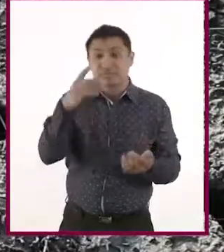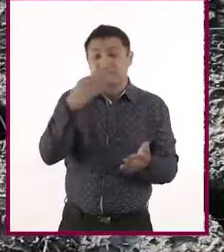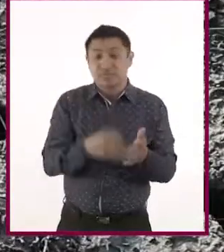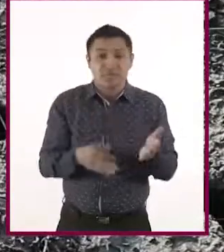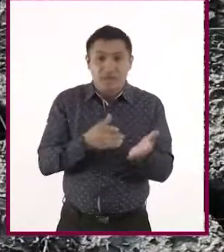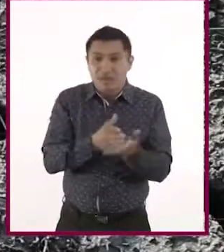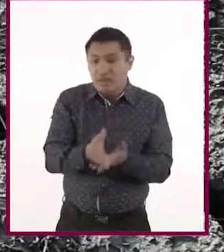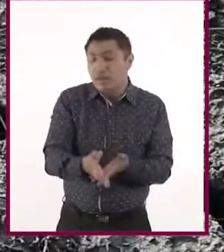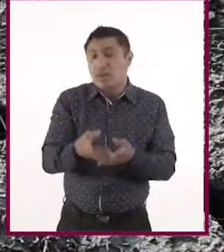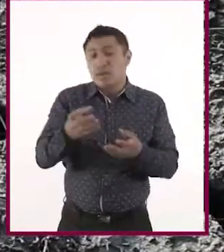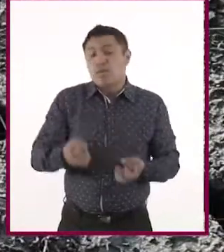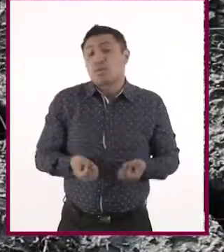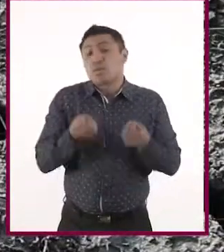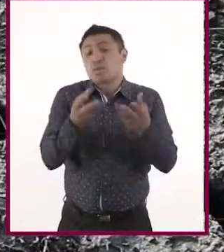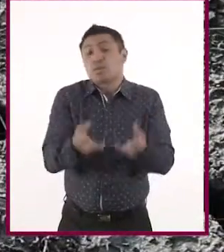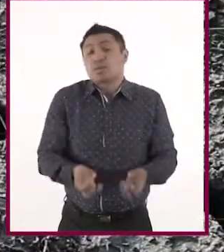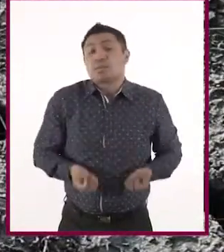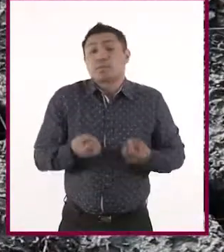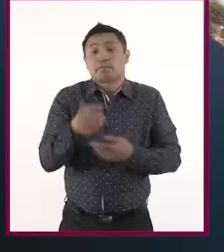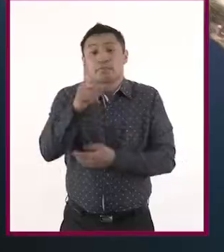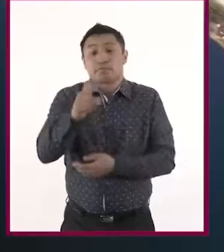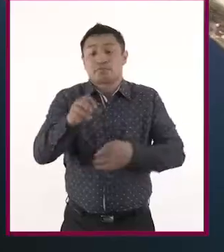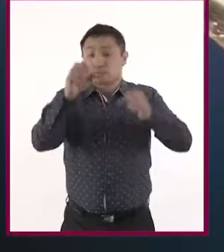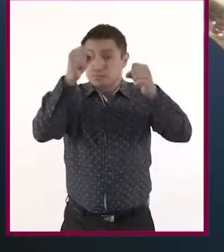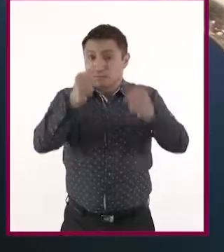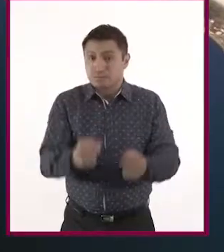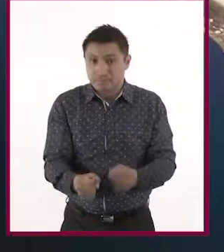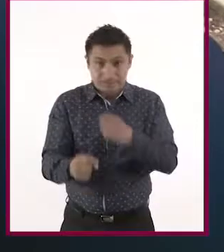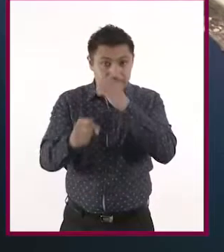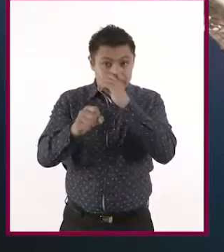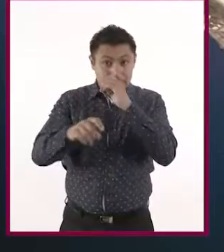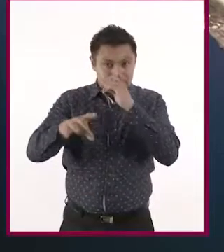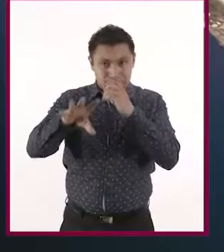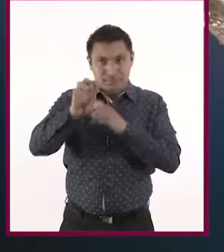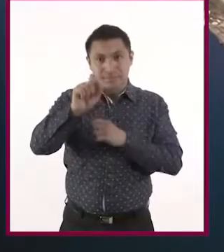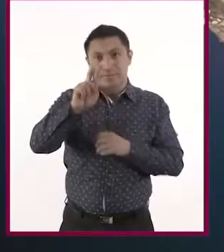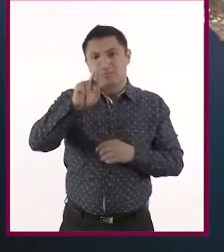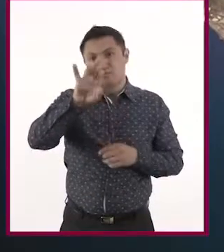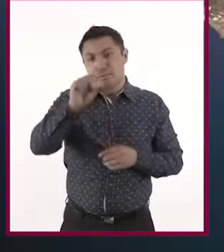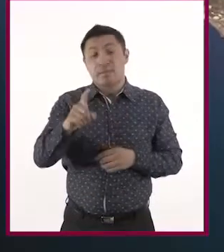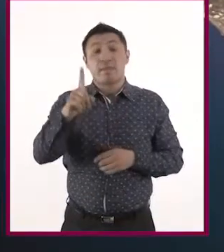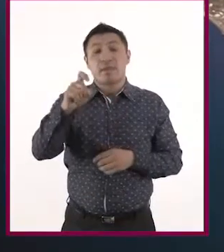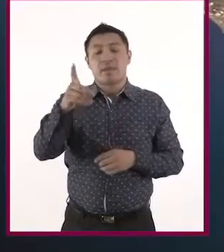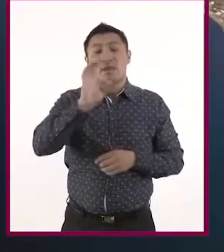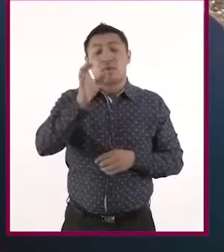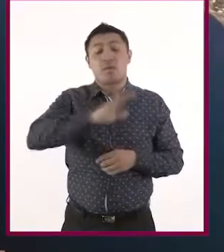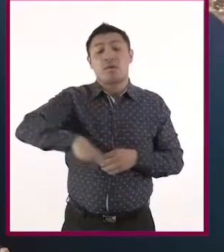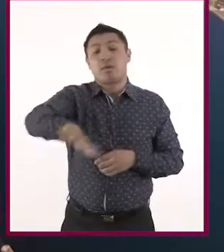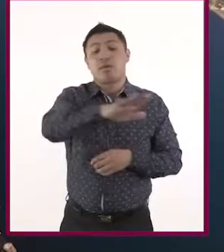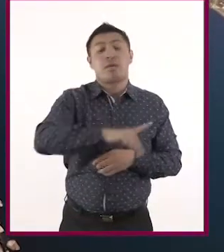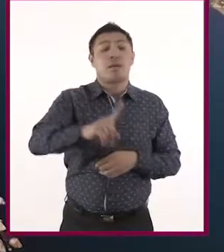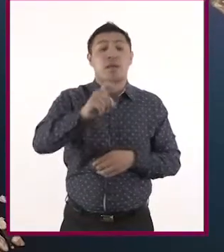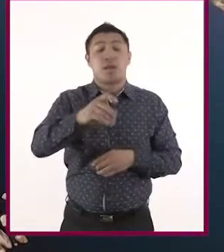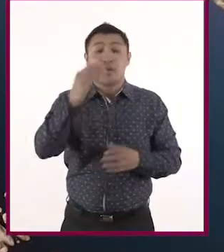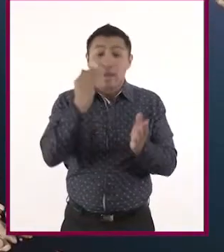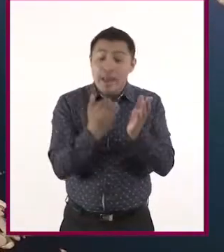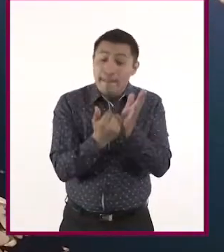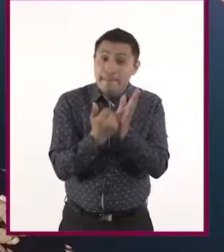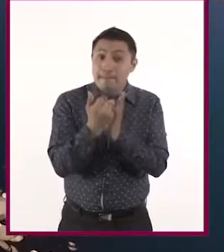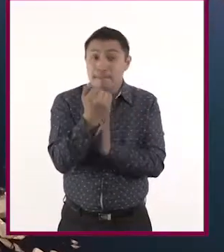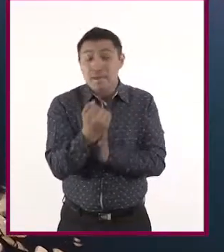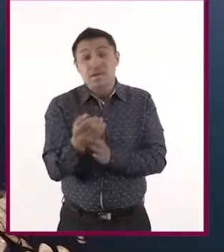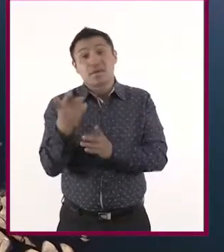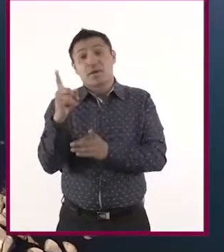a suministros de agua seguros. Se habla de estrés hídrico cuando la demanda de agua en un territorio es mayor que la